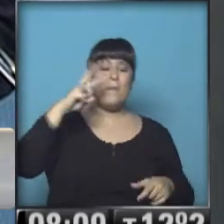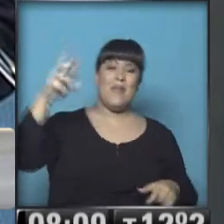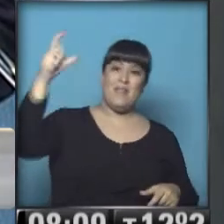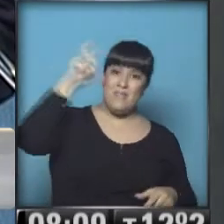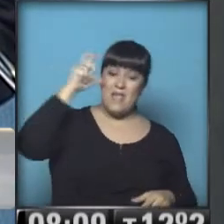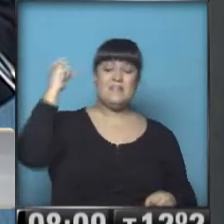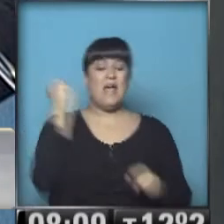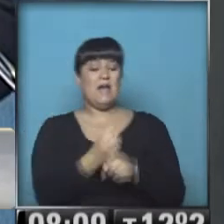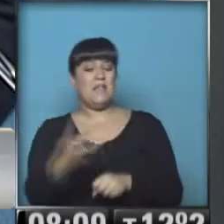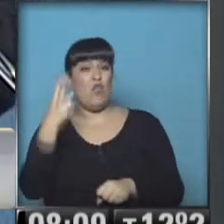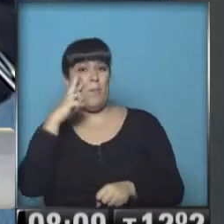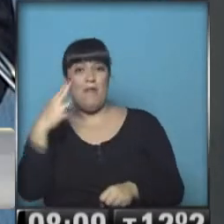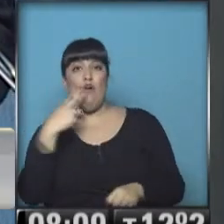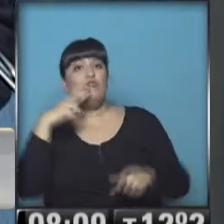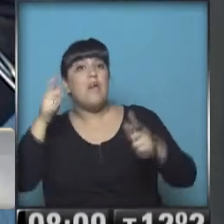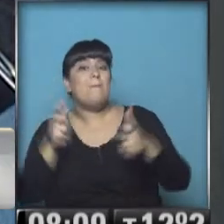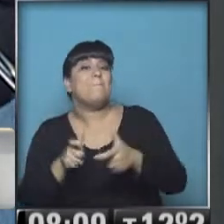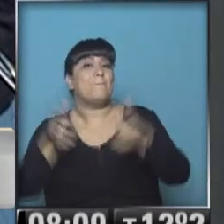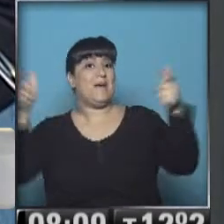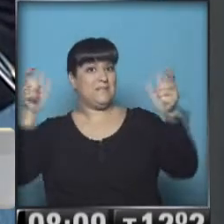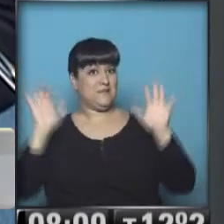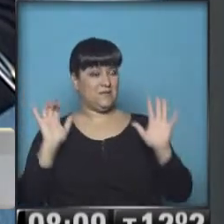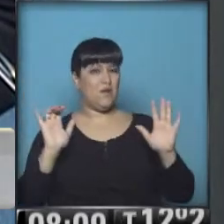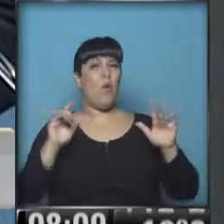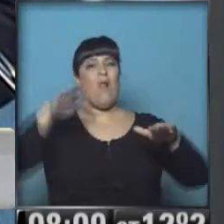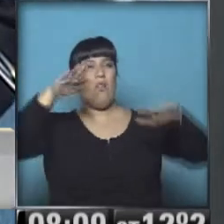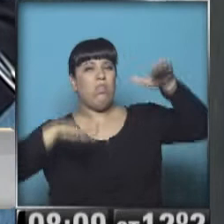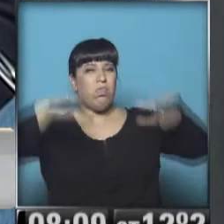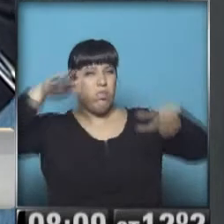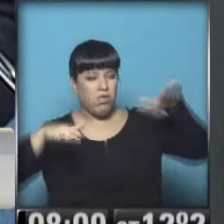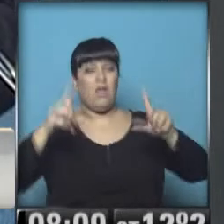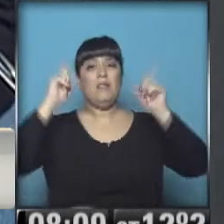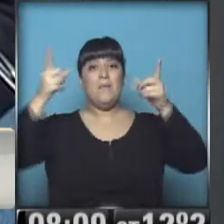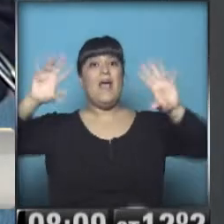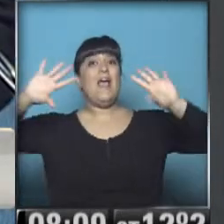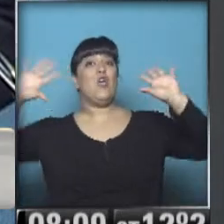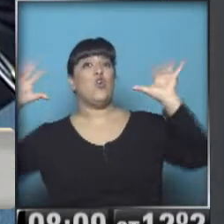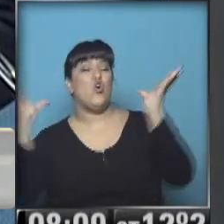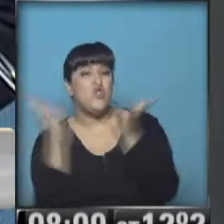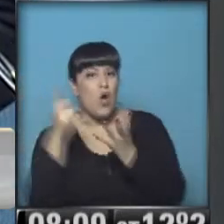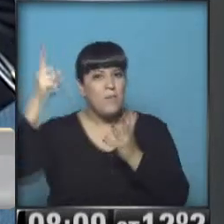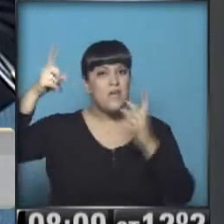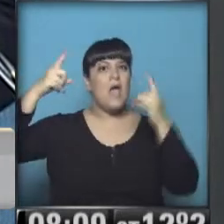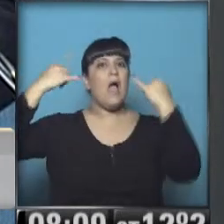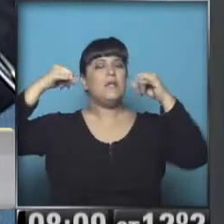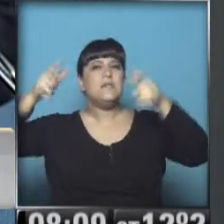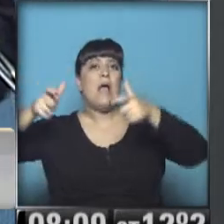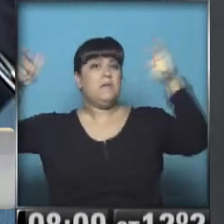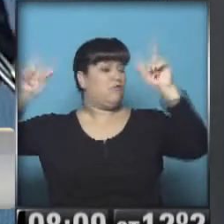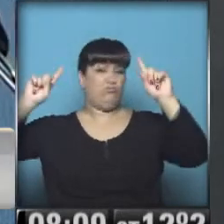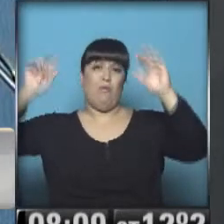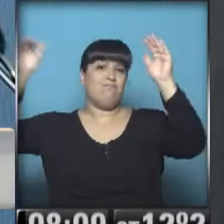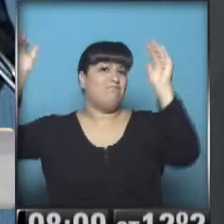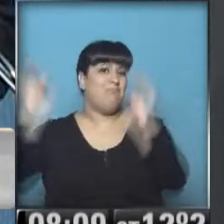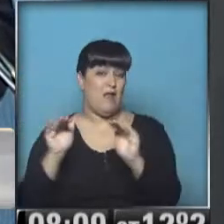2011 a partir de allí también vuelve la economía mundial a experimentar menores tasas de crecimiento entonces